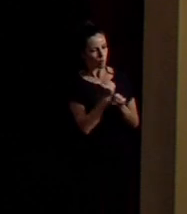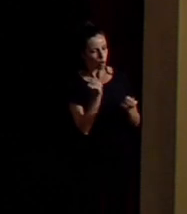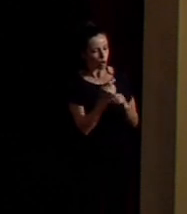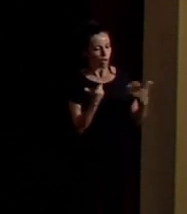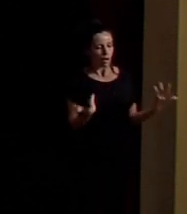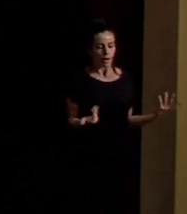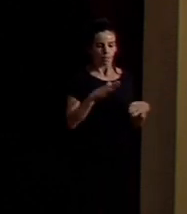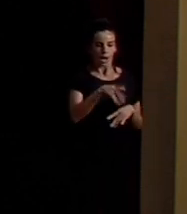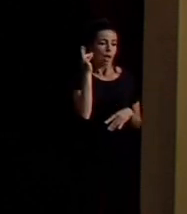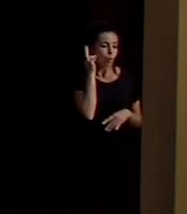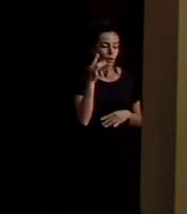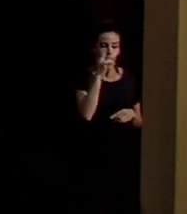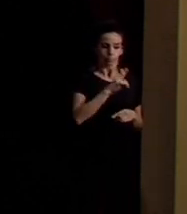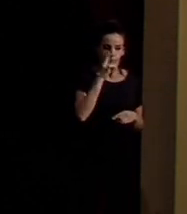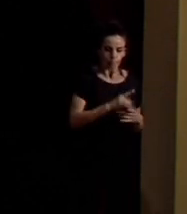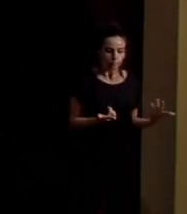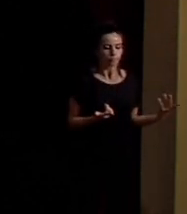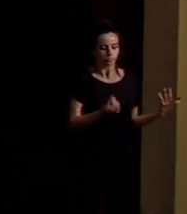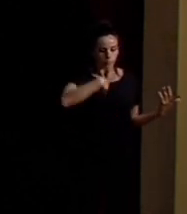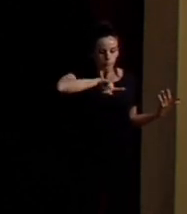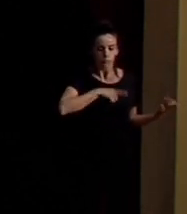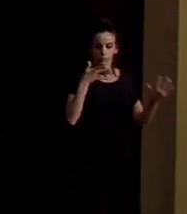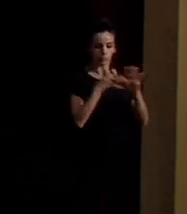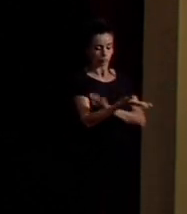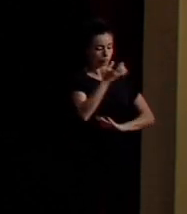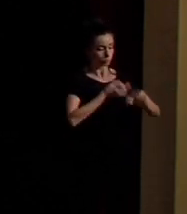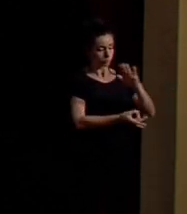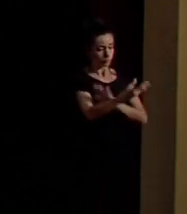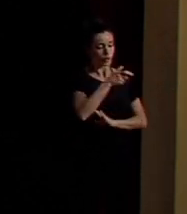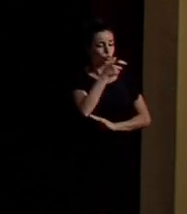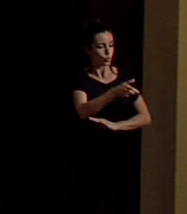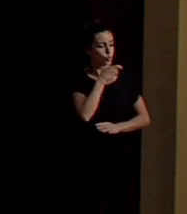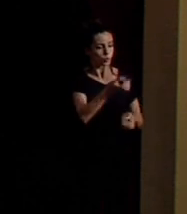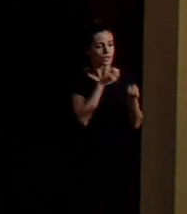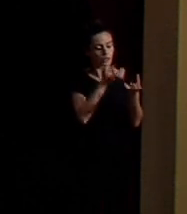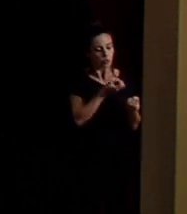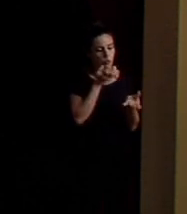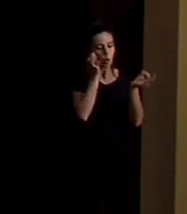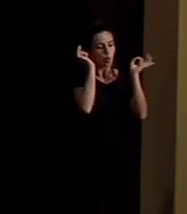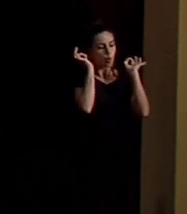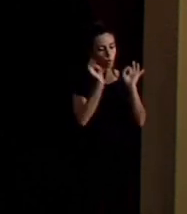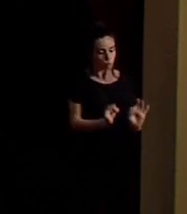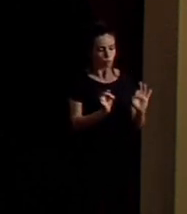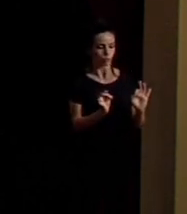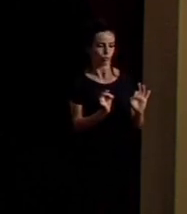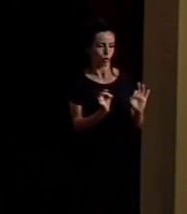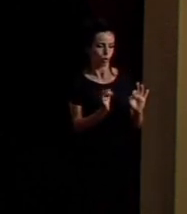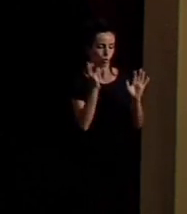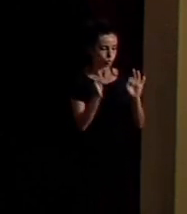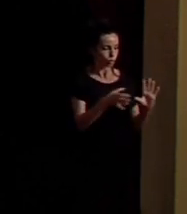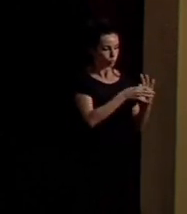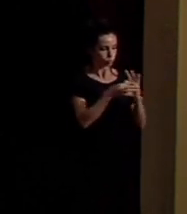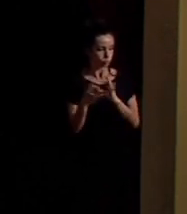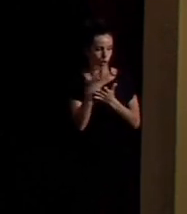derechos laborales a las mujeres prostituidas, estaríamos construyendo un discurso que tiene justamente que ver con todo eso que hemos